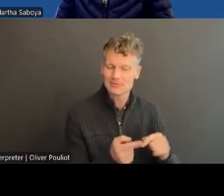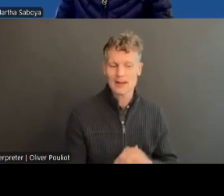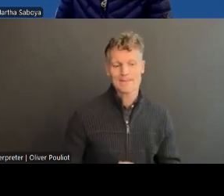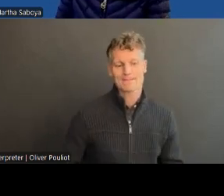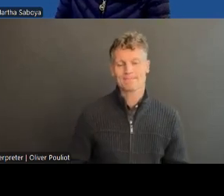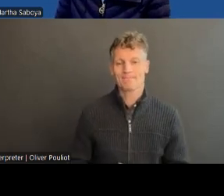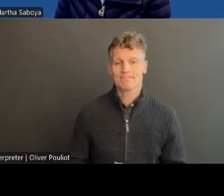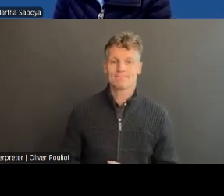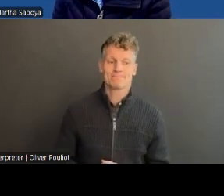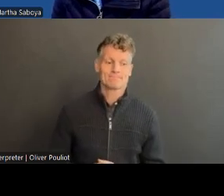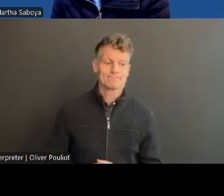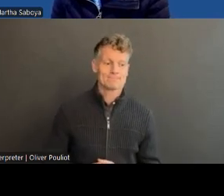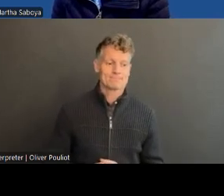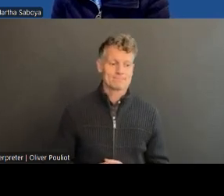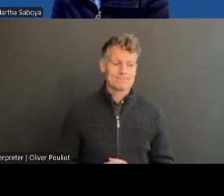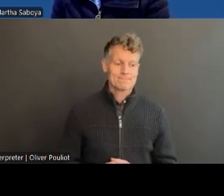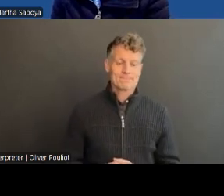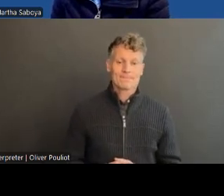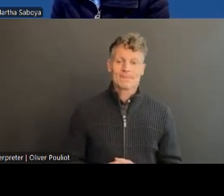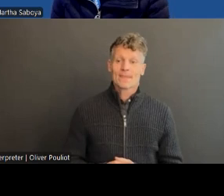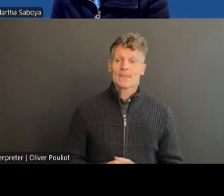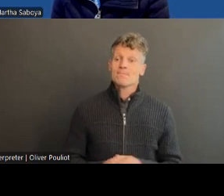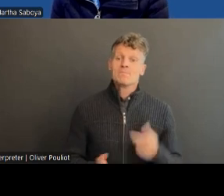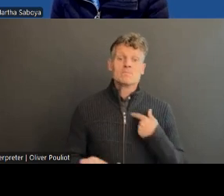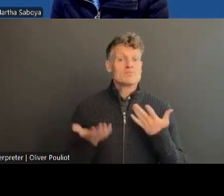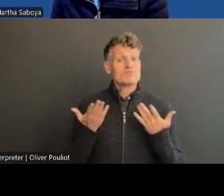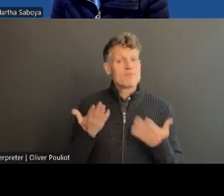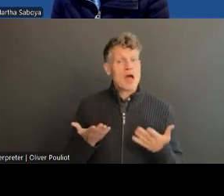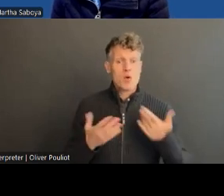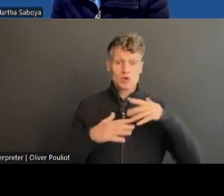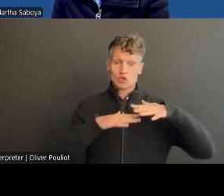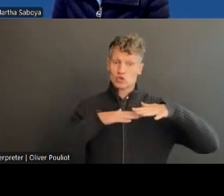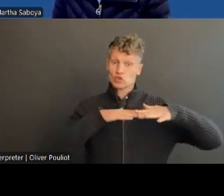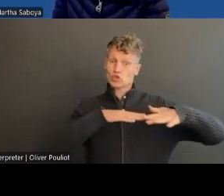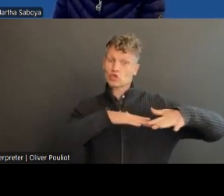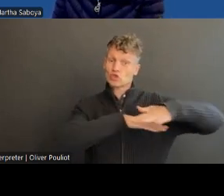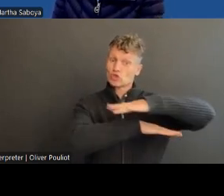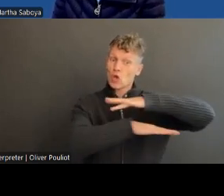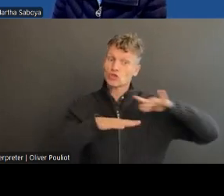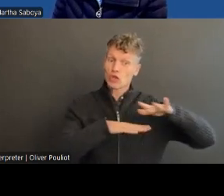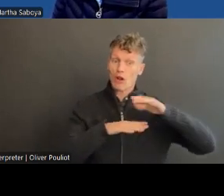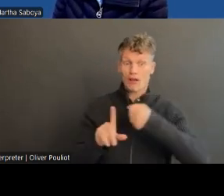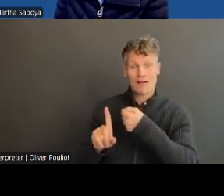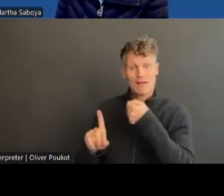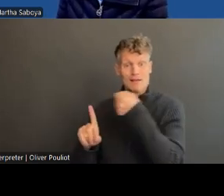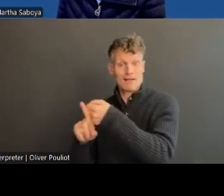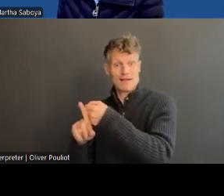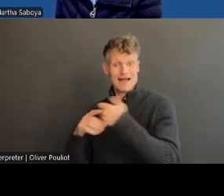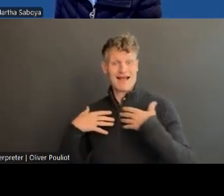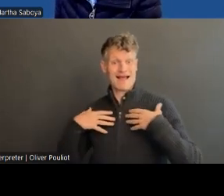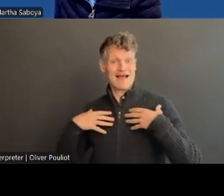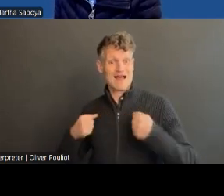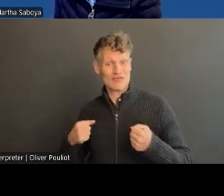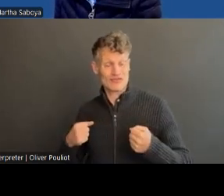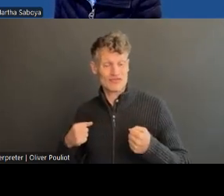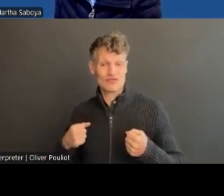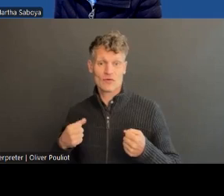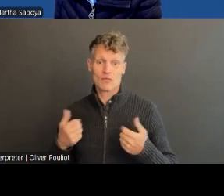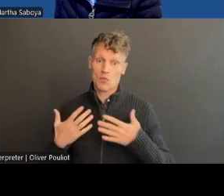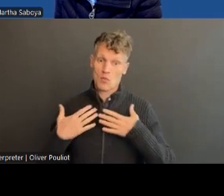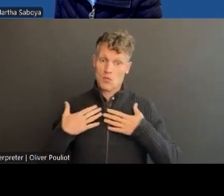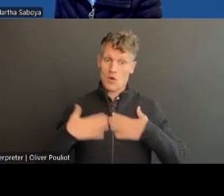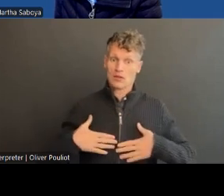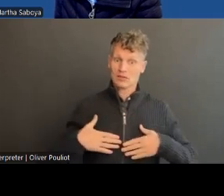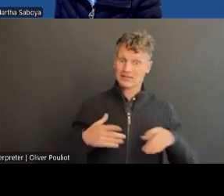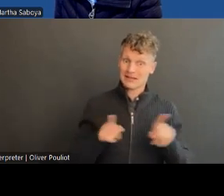ido reduciendo lo prevalente al hablar de la aplicación